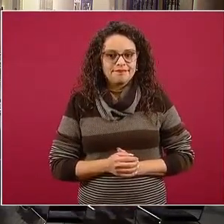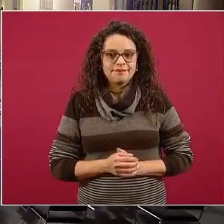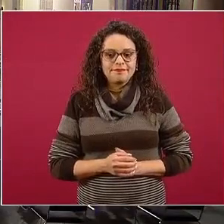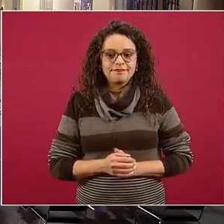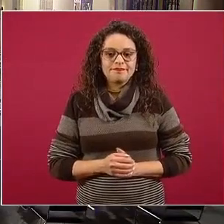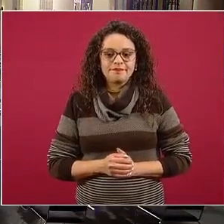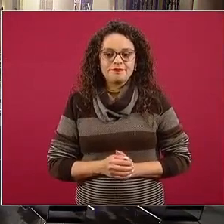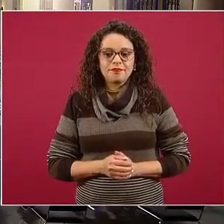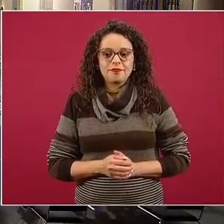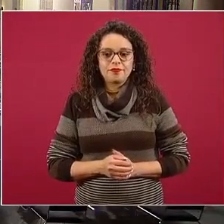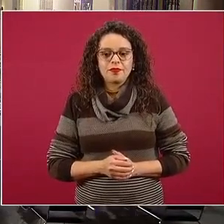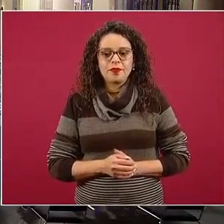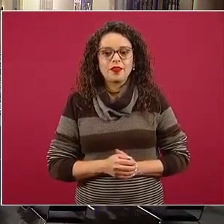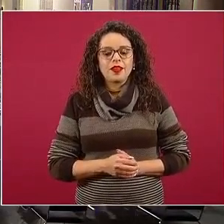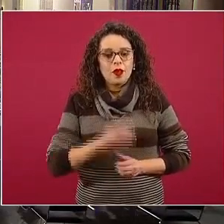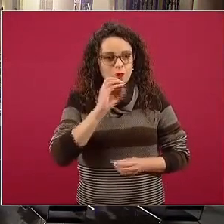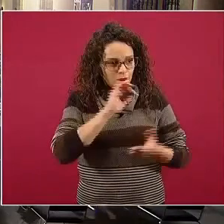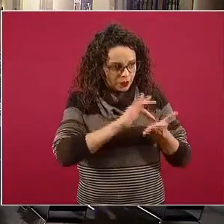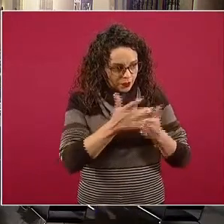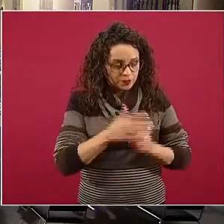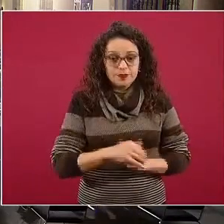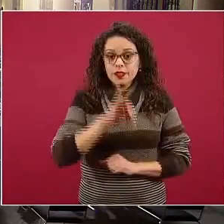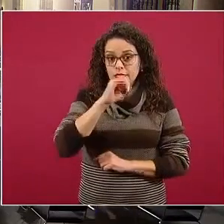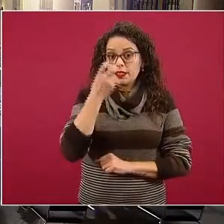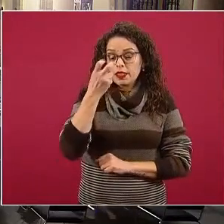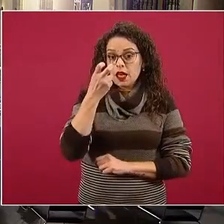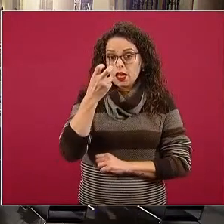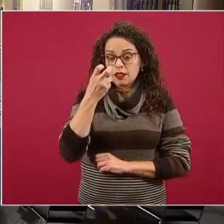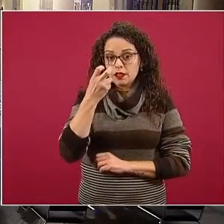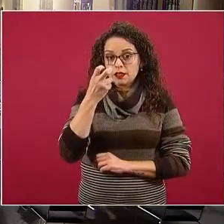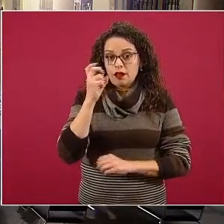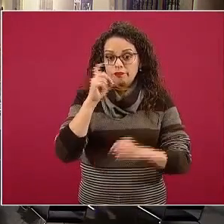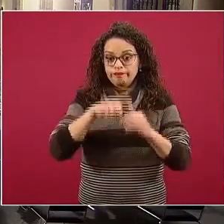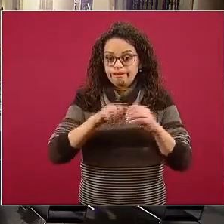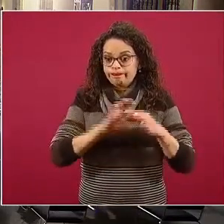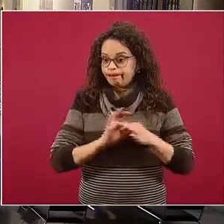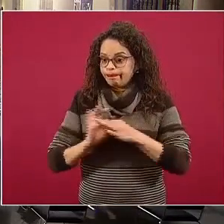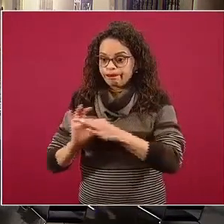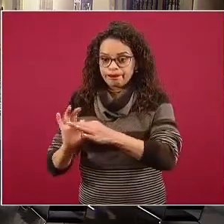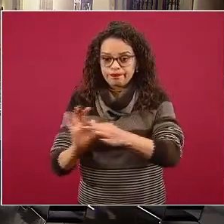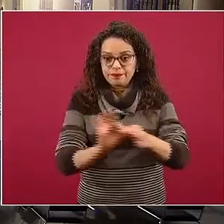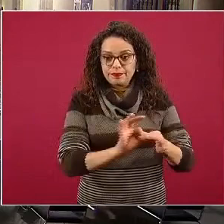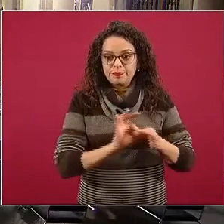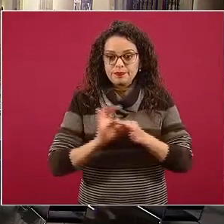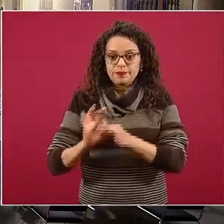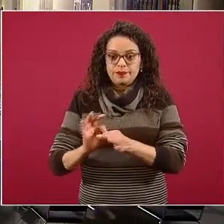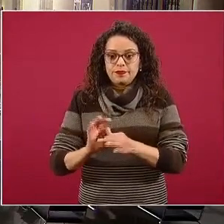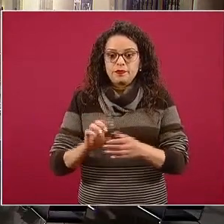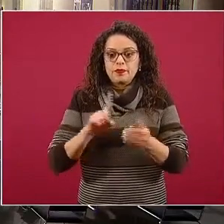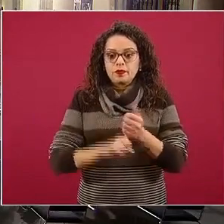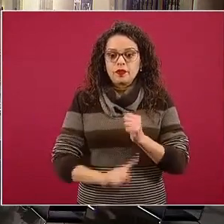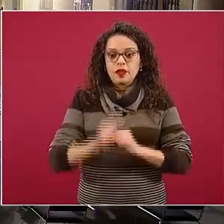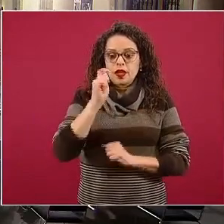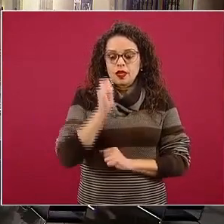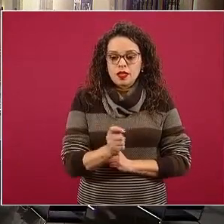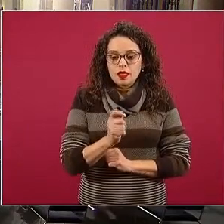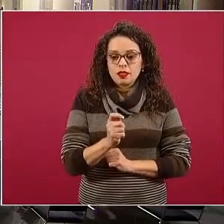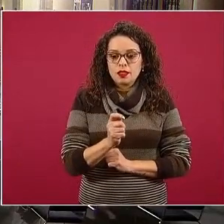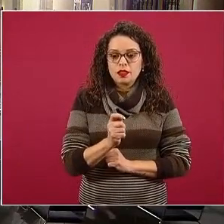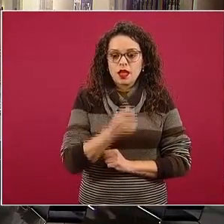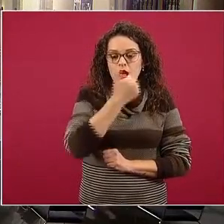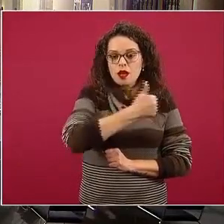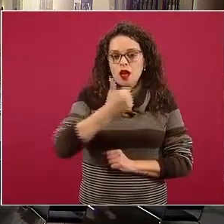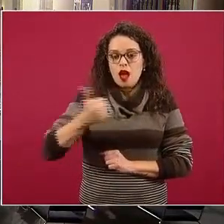Gracias. Sí, esta alianza consiste en que tanto en todas, bueno, en las redes del Frente Unido como de cada una de